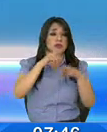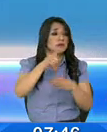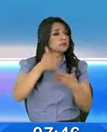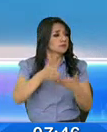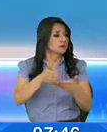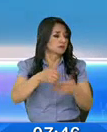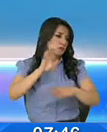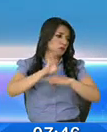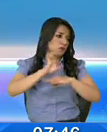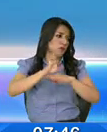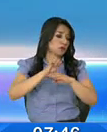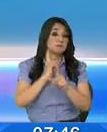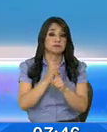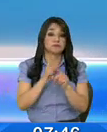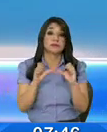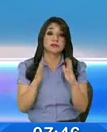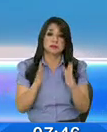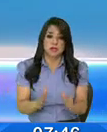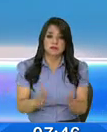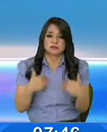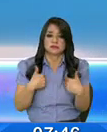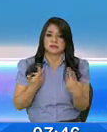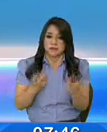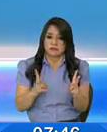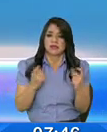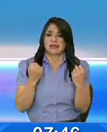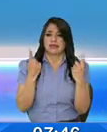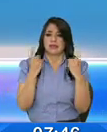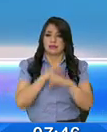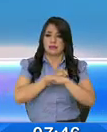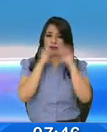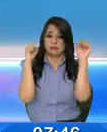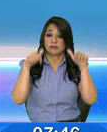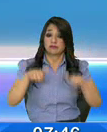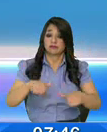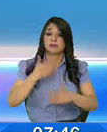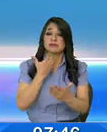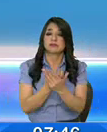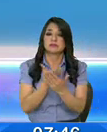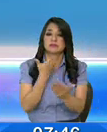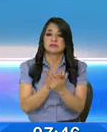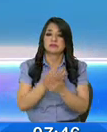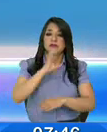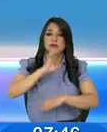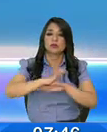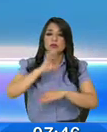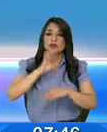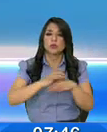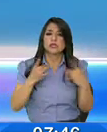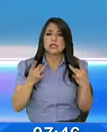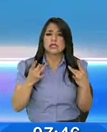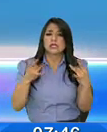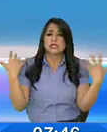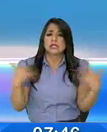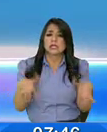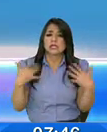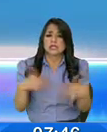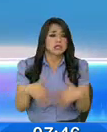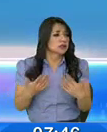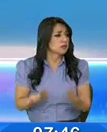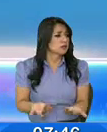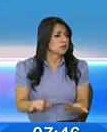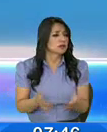los asambleístas miguel tenemos que comprender que la situación económica del país es grave no podemos